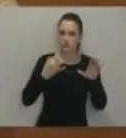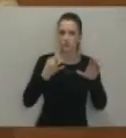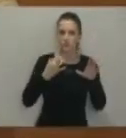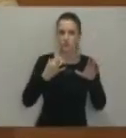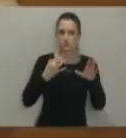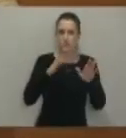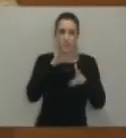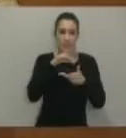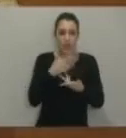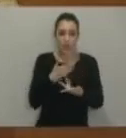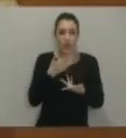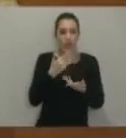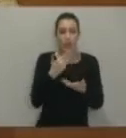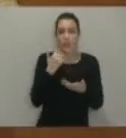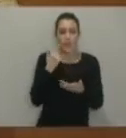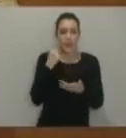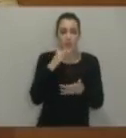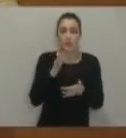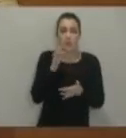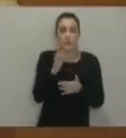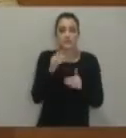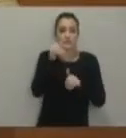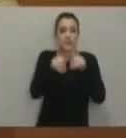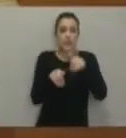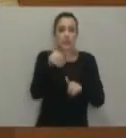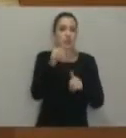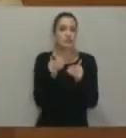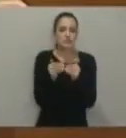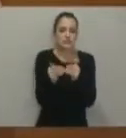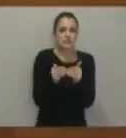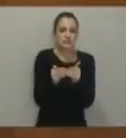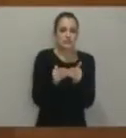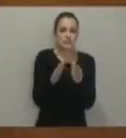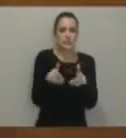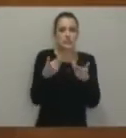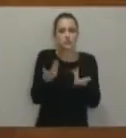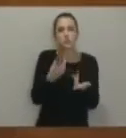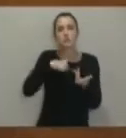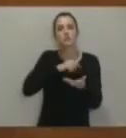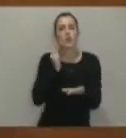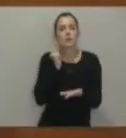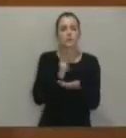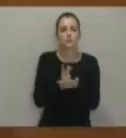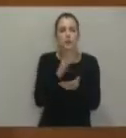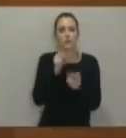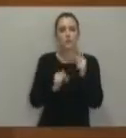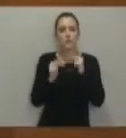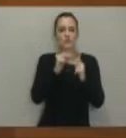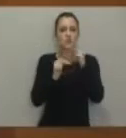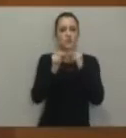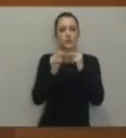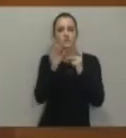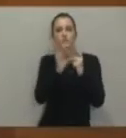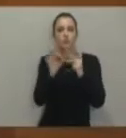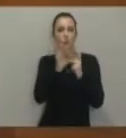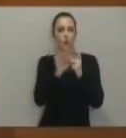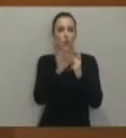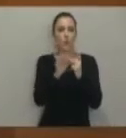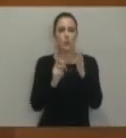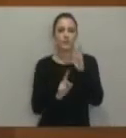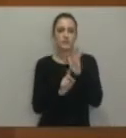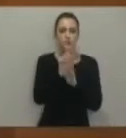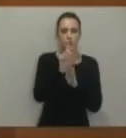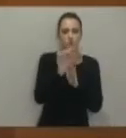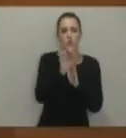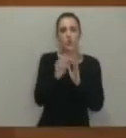acercamos a unas elecciones. En los planes del Gobierno no está apostar por el fomento y el desarrollo, ni tan siquiera por la preservación